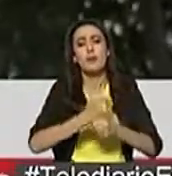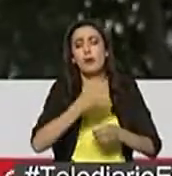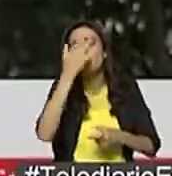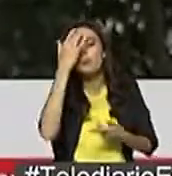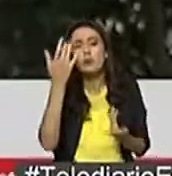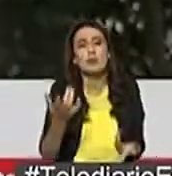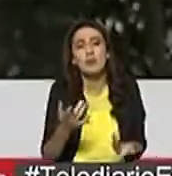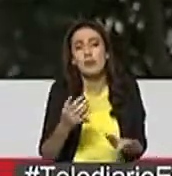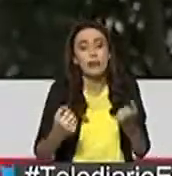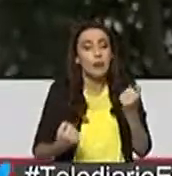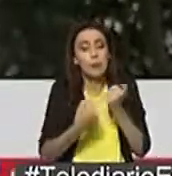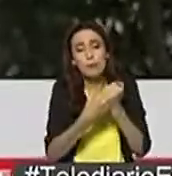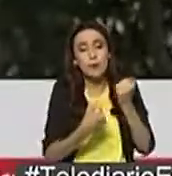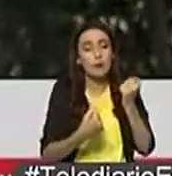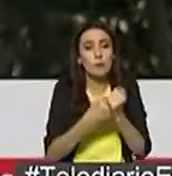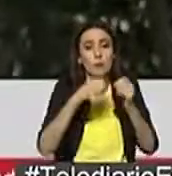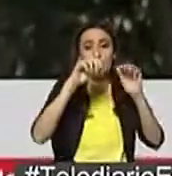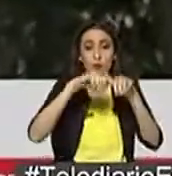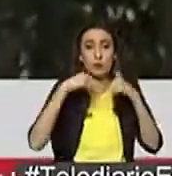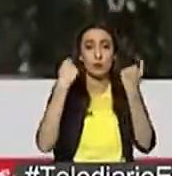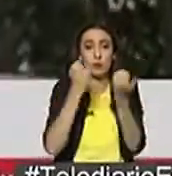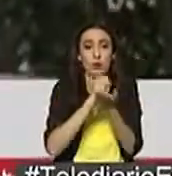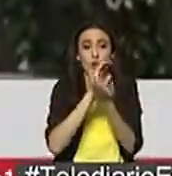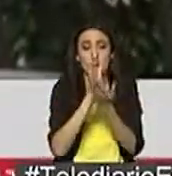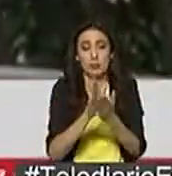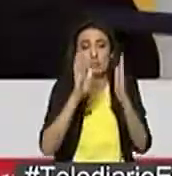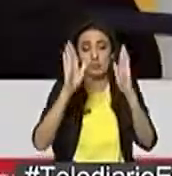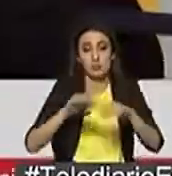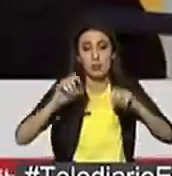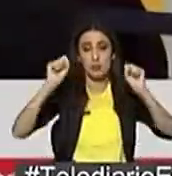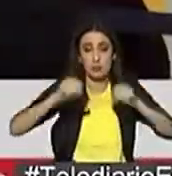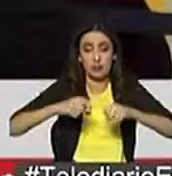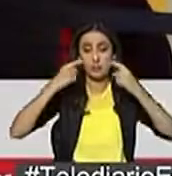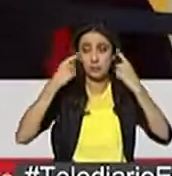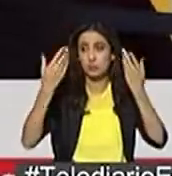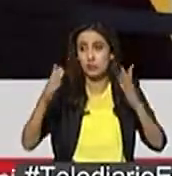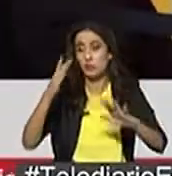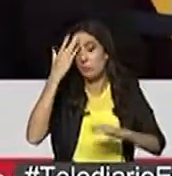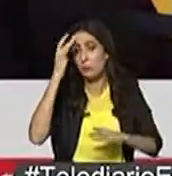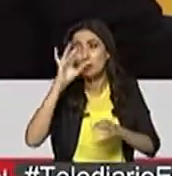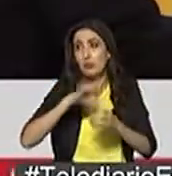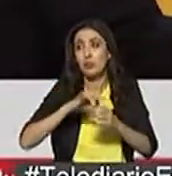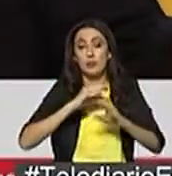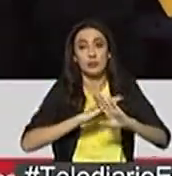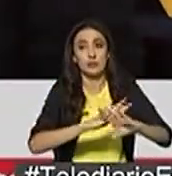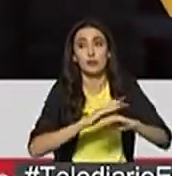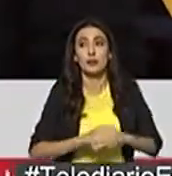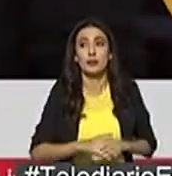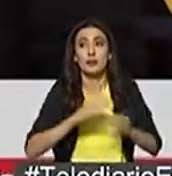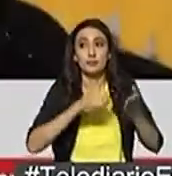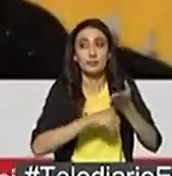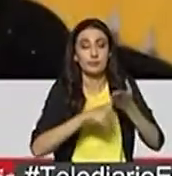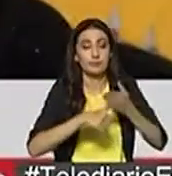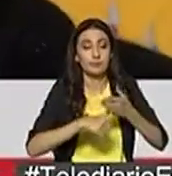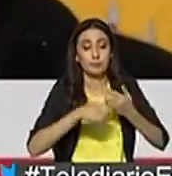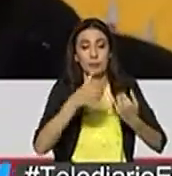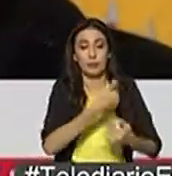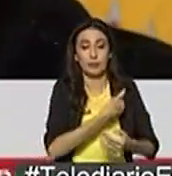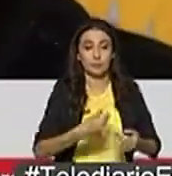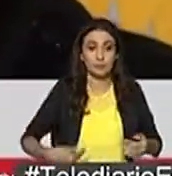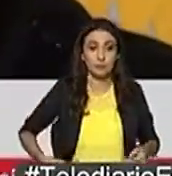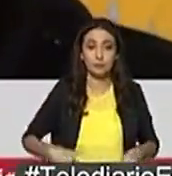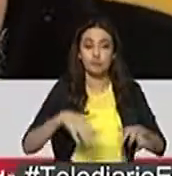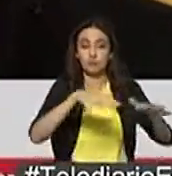Porque quizá están aliados a los que venden las máquinas. Mientras el presidente de la Cámara de Agricultura de la primera zona indicó que